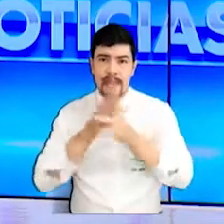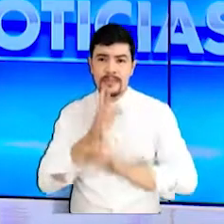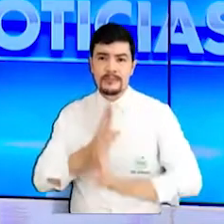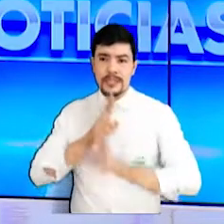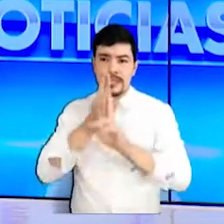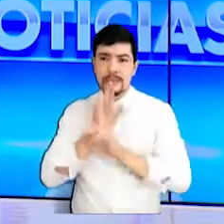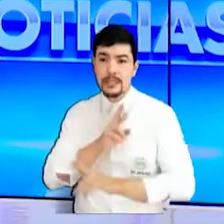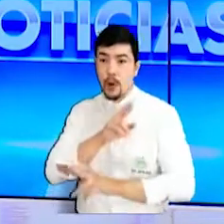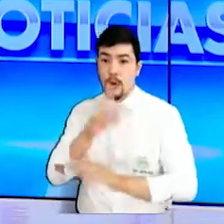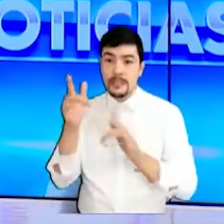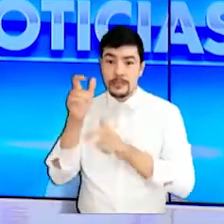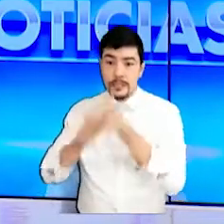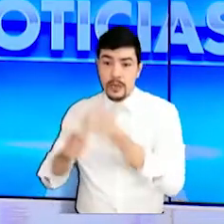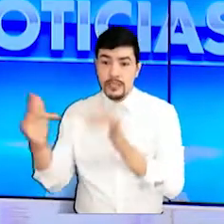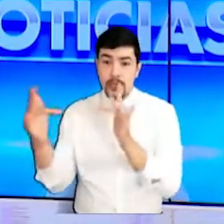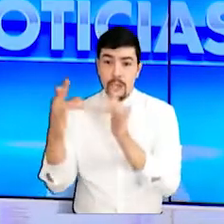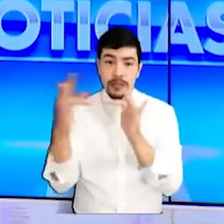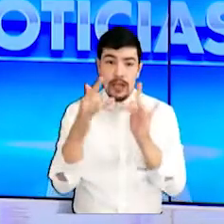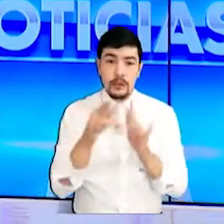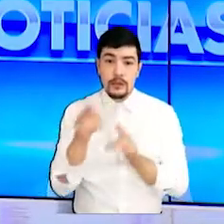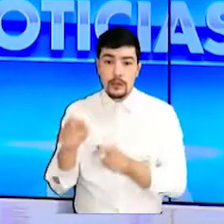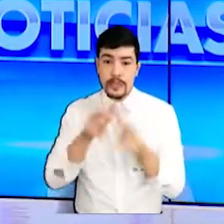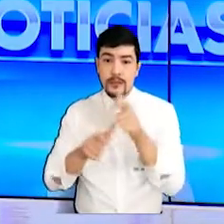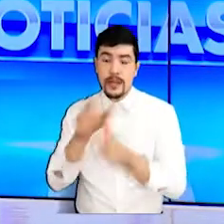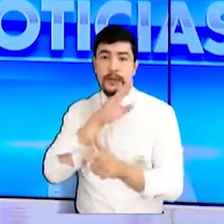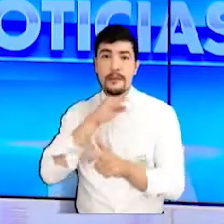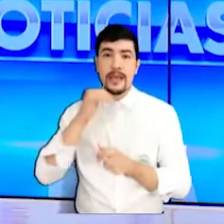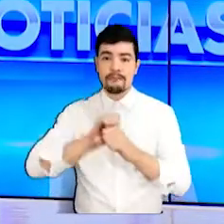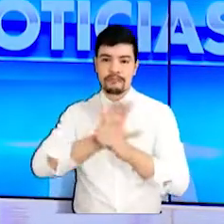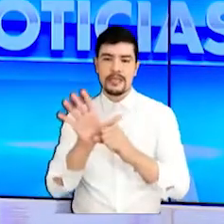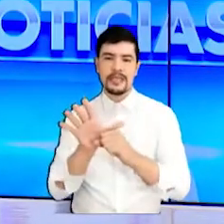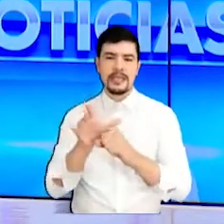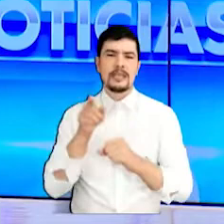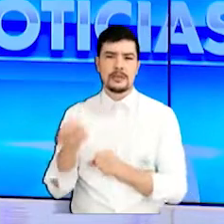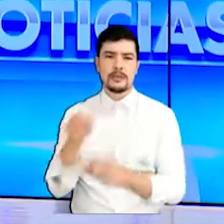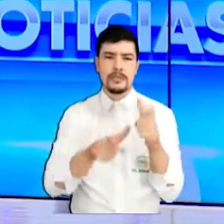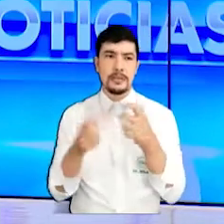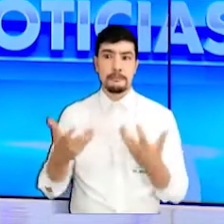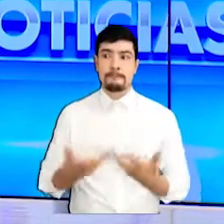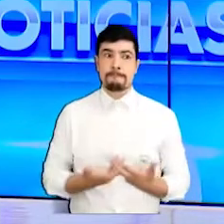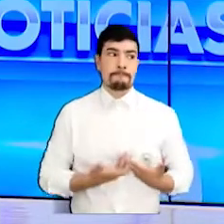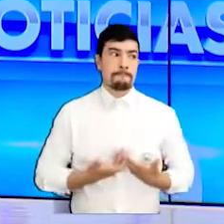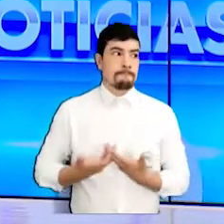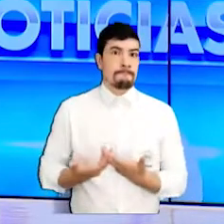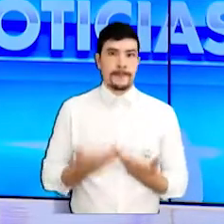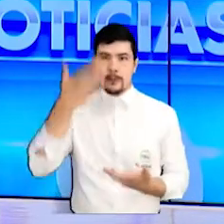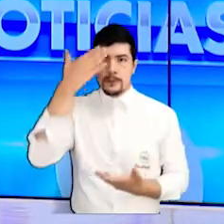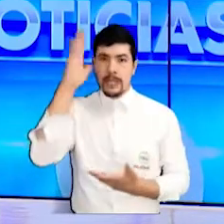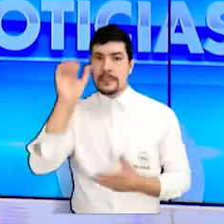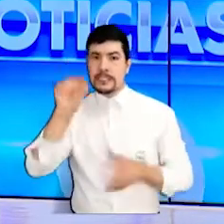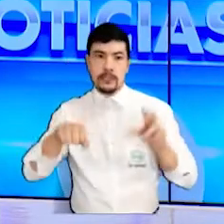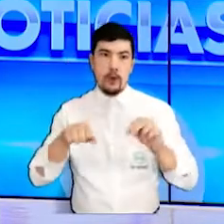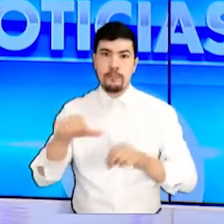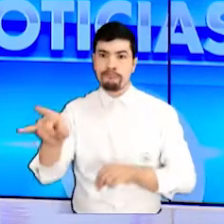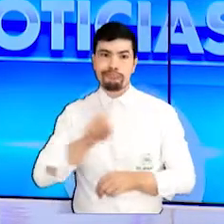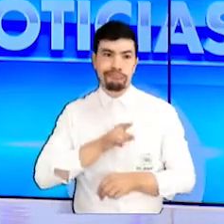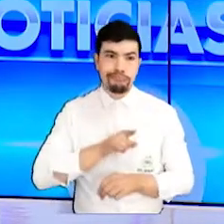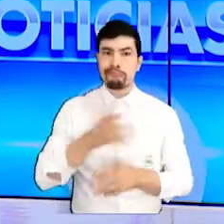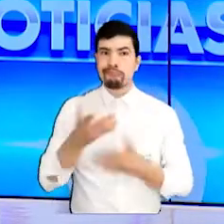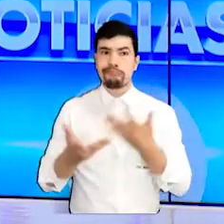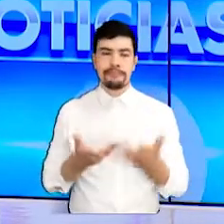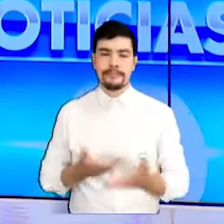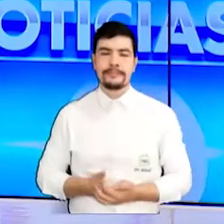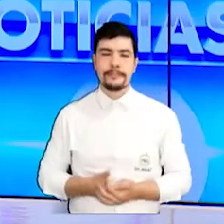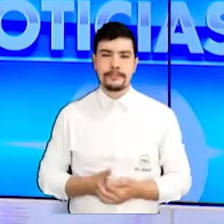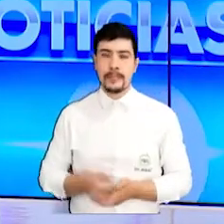y la mujer de la que habla este equipo médico es la misma que en este momento le está pidiendo al presidente Iván Duque una ayuda, pues debe